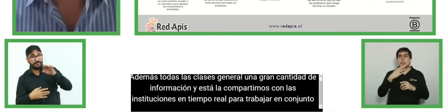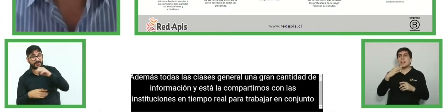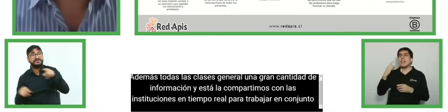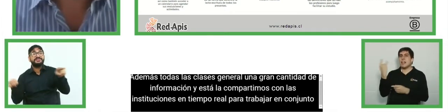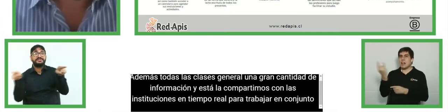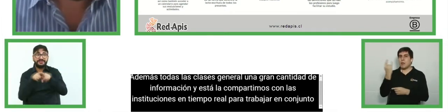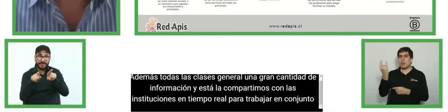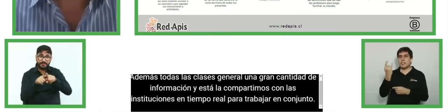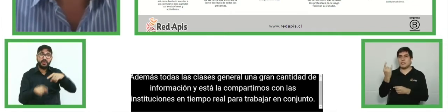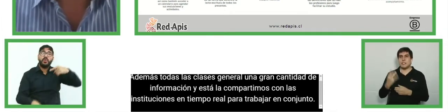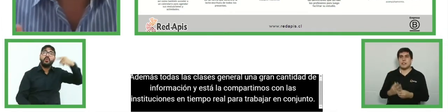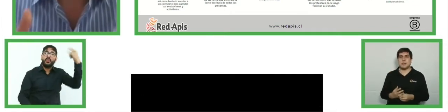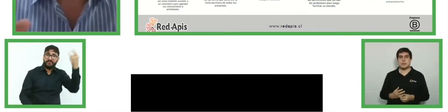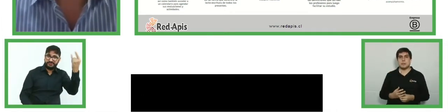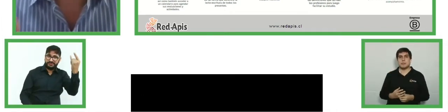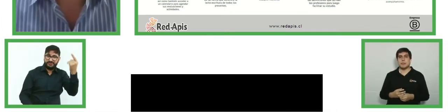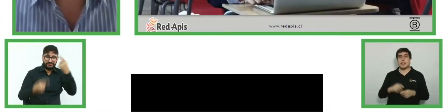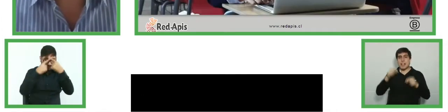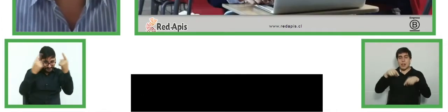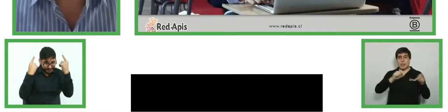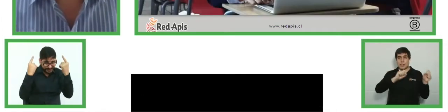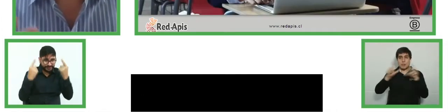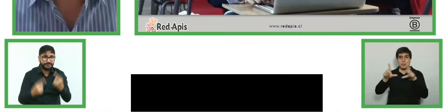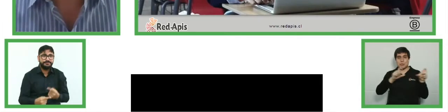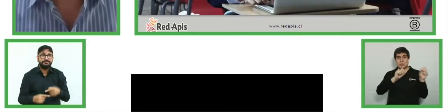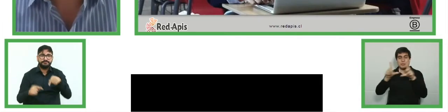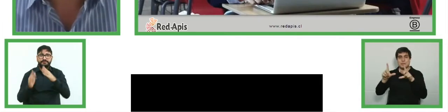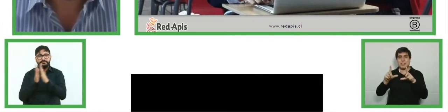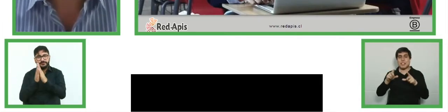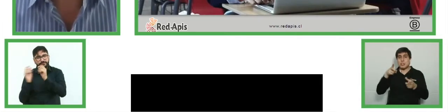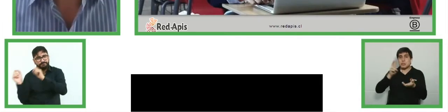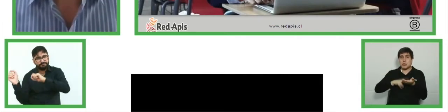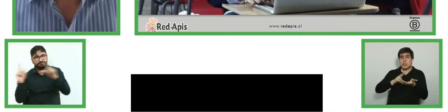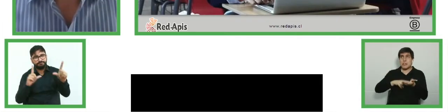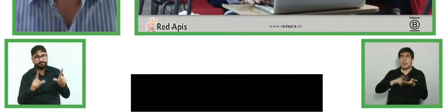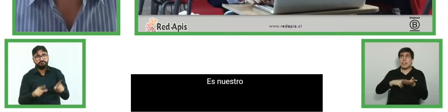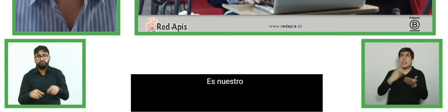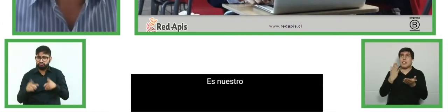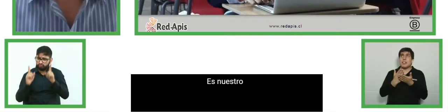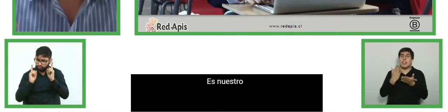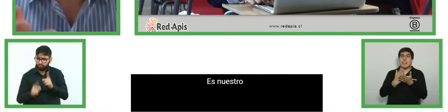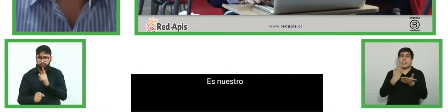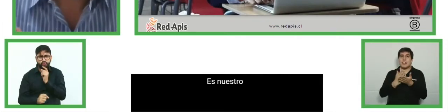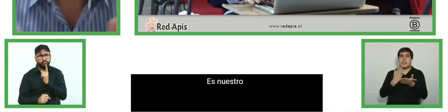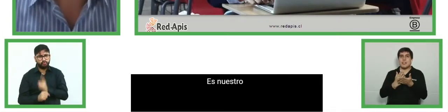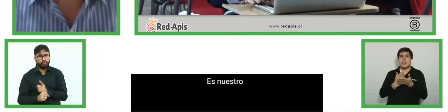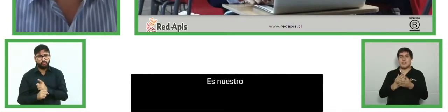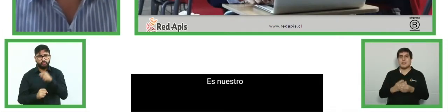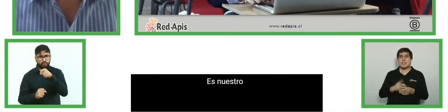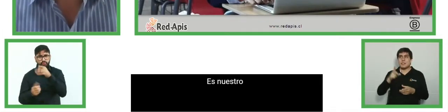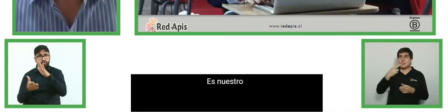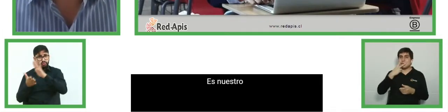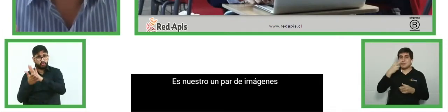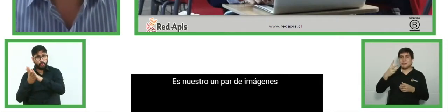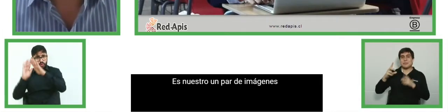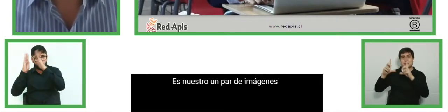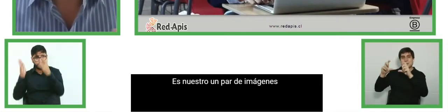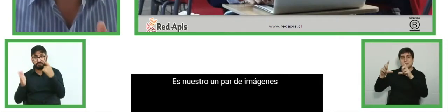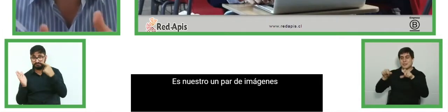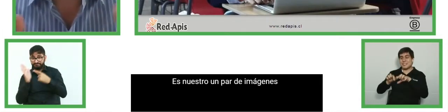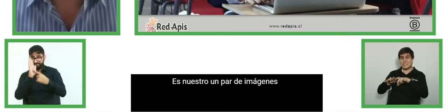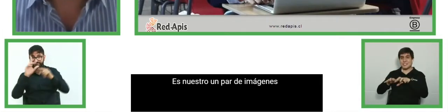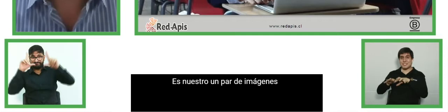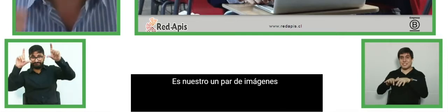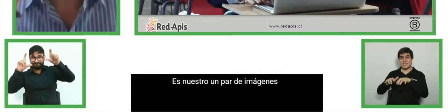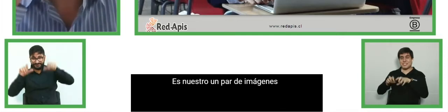muestro a continuación un par de imágenes que son reales, sacadas desde estudiantes que nos han enviado. Bueno, acá se ve una persona con su computadora en la sala de